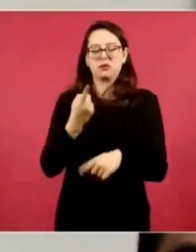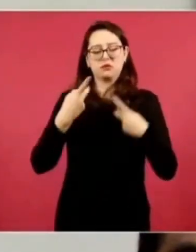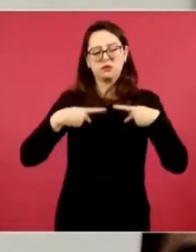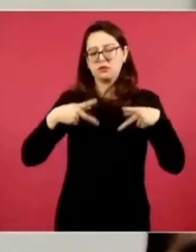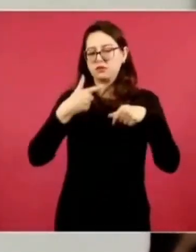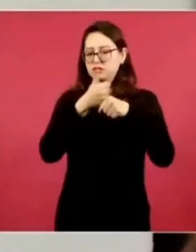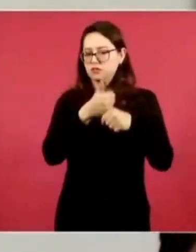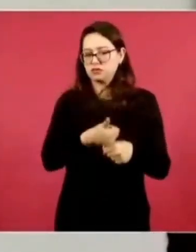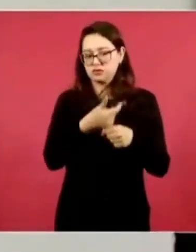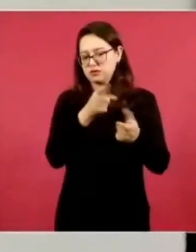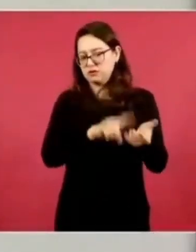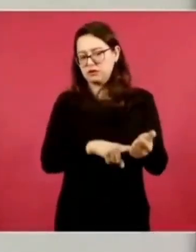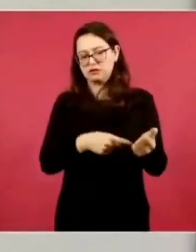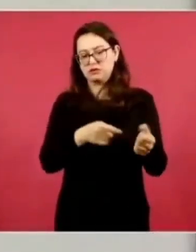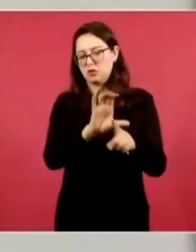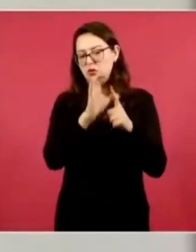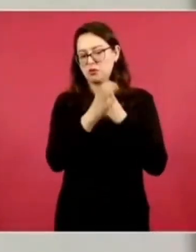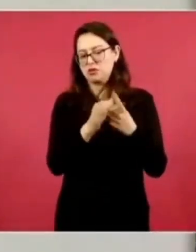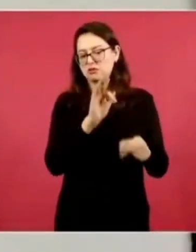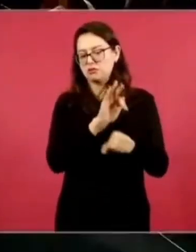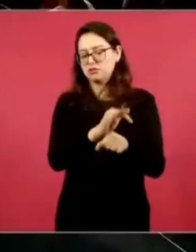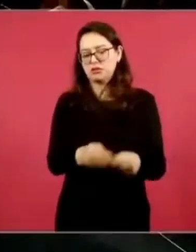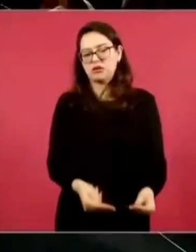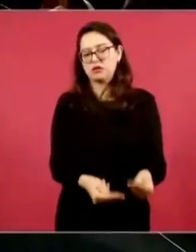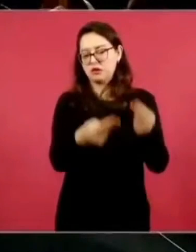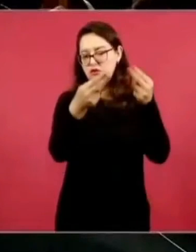Porque es un negocio redondo el mecanismo.